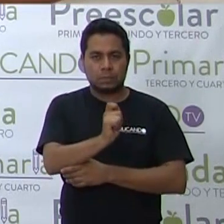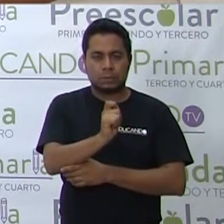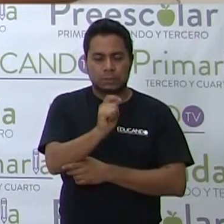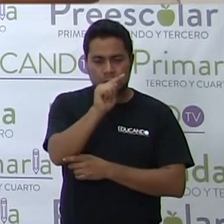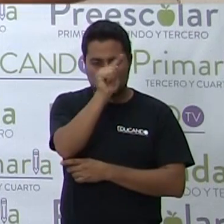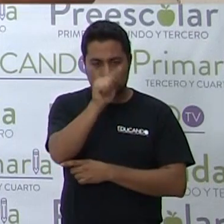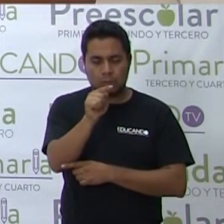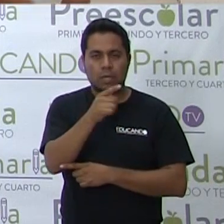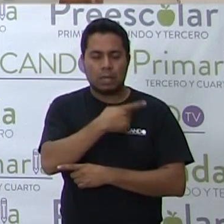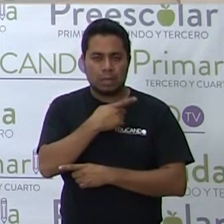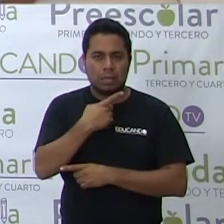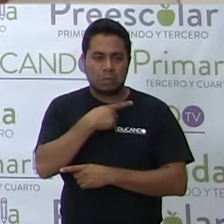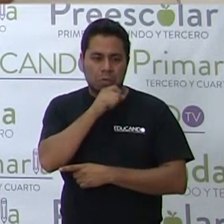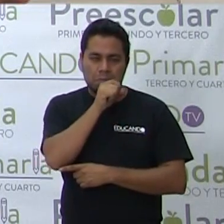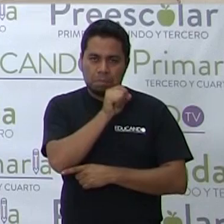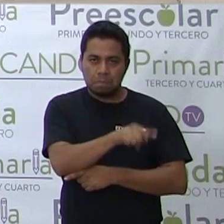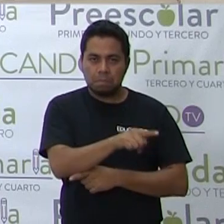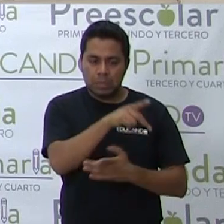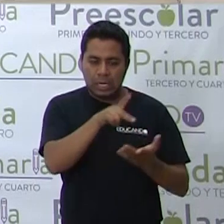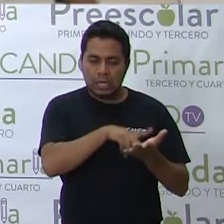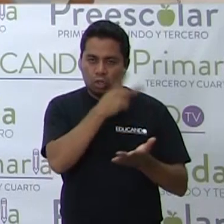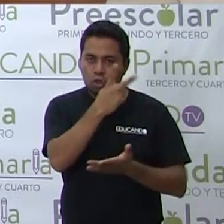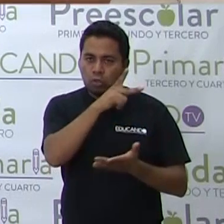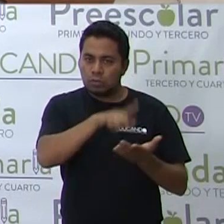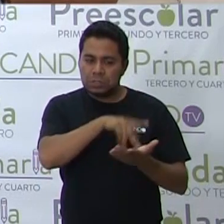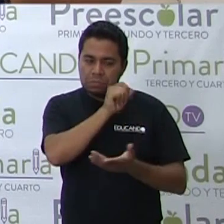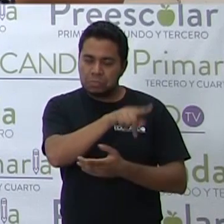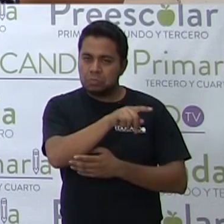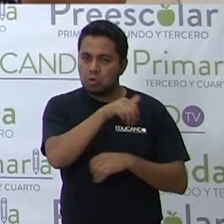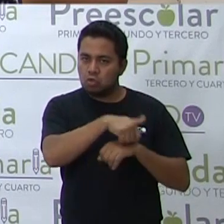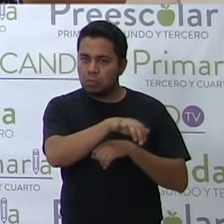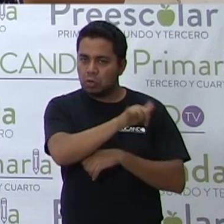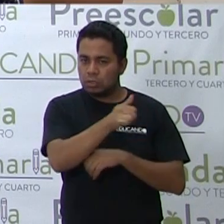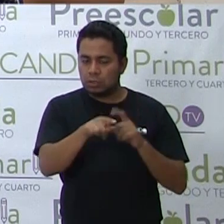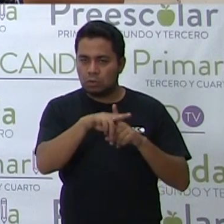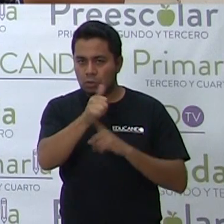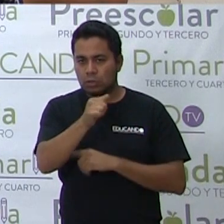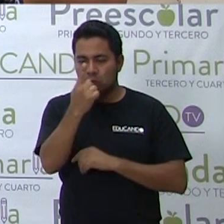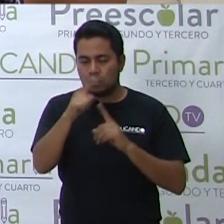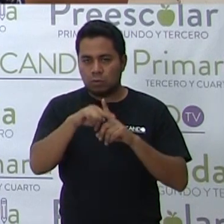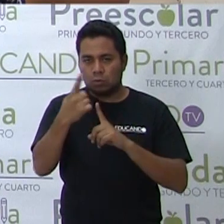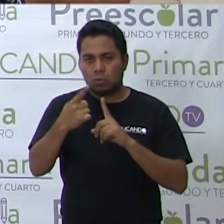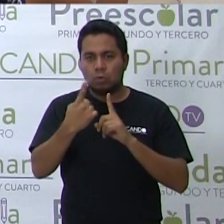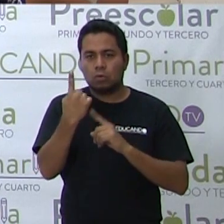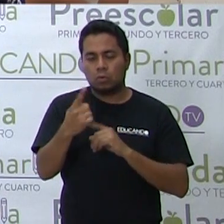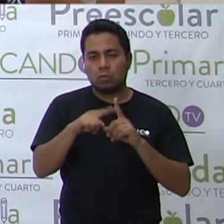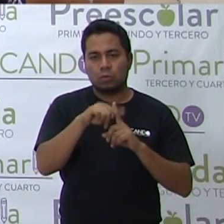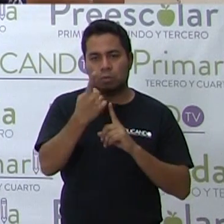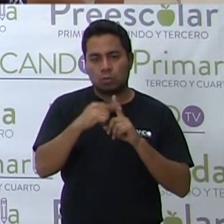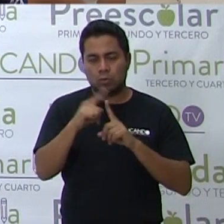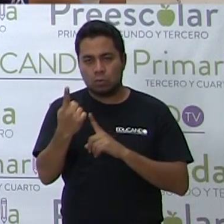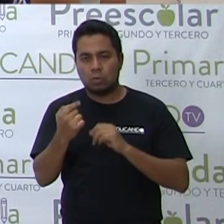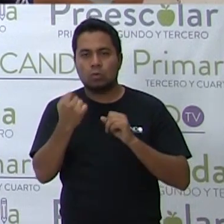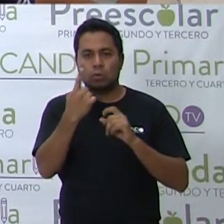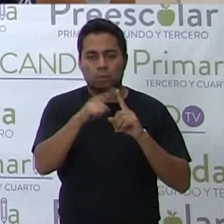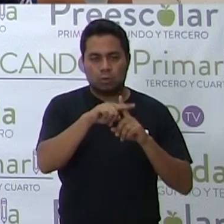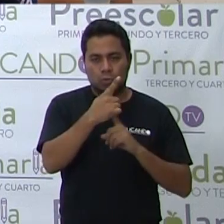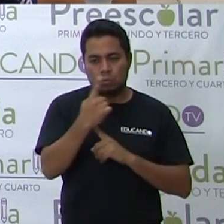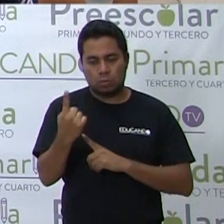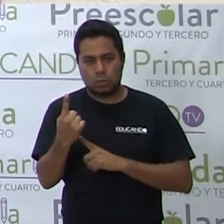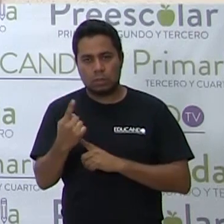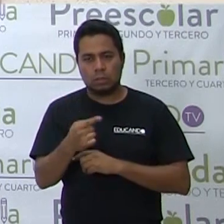tenemos que Multiplicar dos veces el número 11 1 * 1 1 1 * 1 1 1 * 1 1 1 * 1